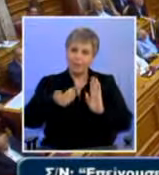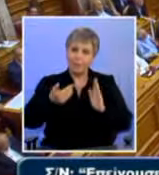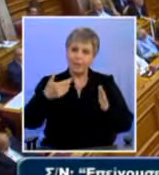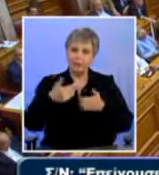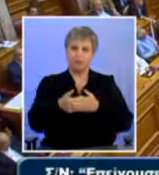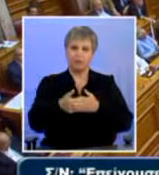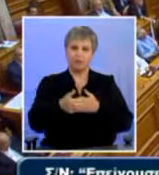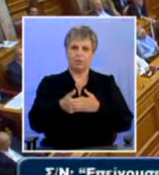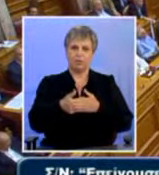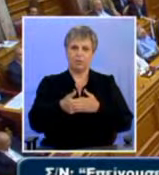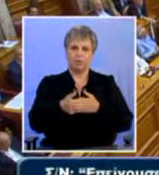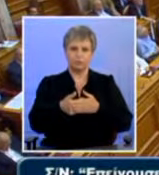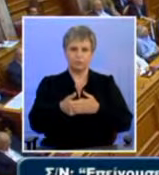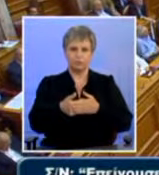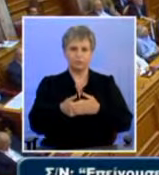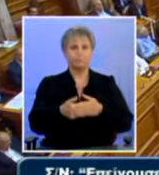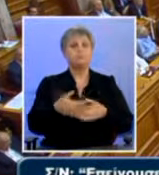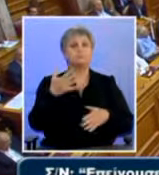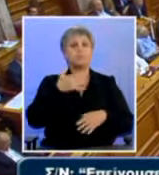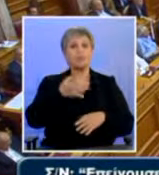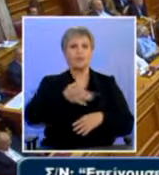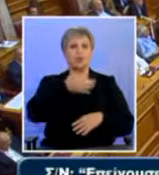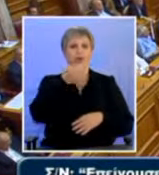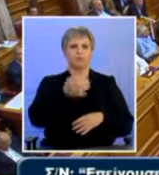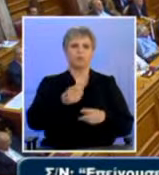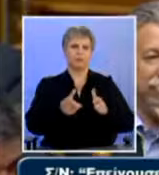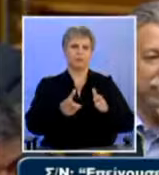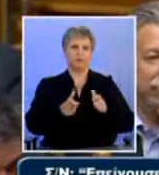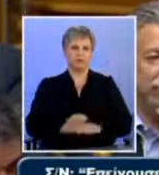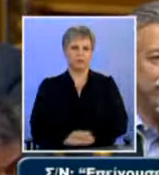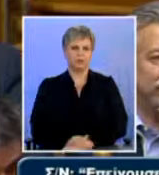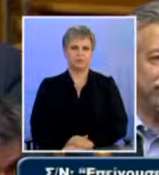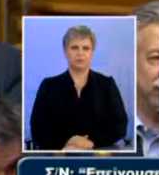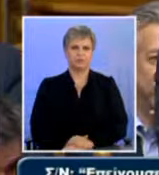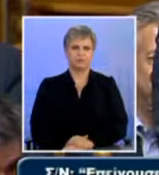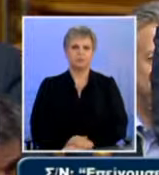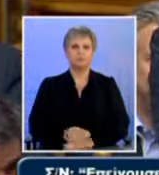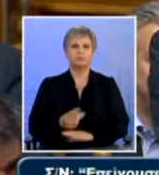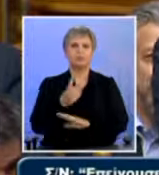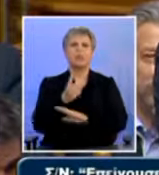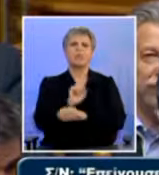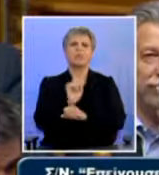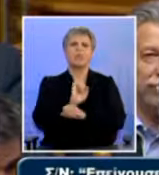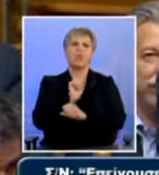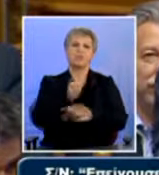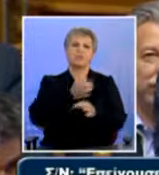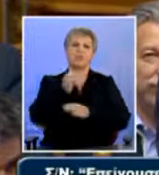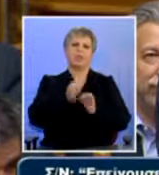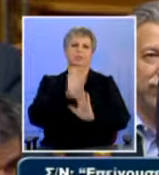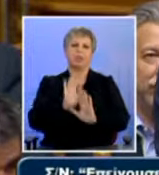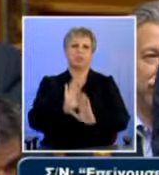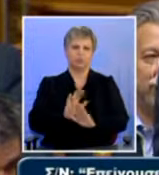marcado por disidencias partido izquierdista ha reconocido que no sabe si dará resultados